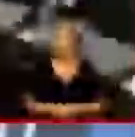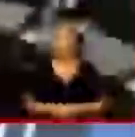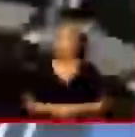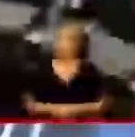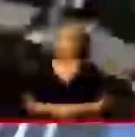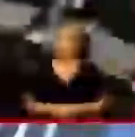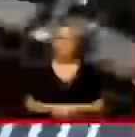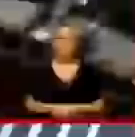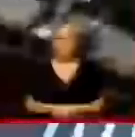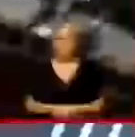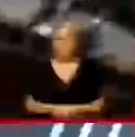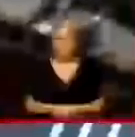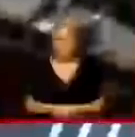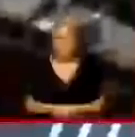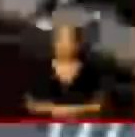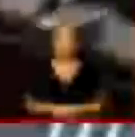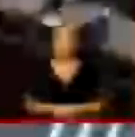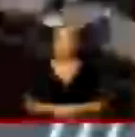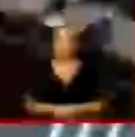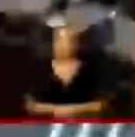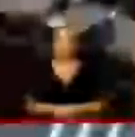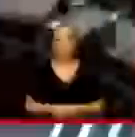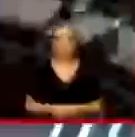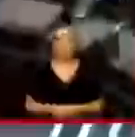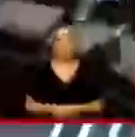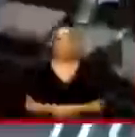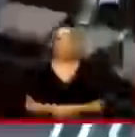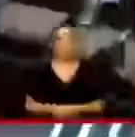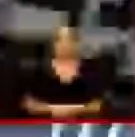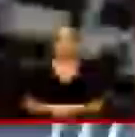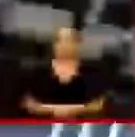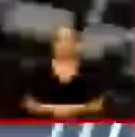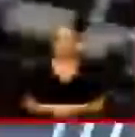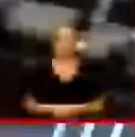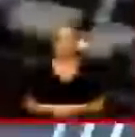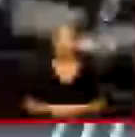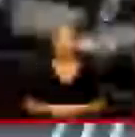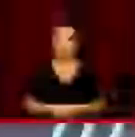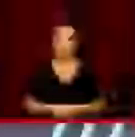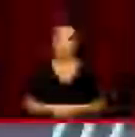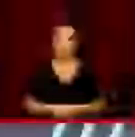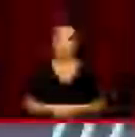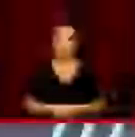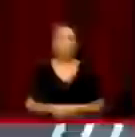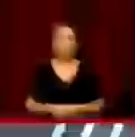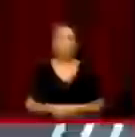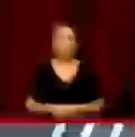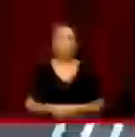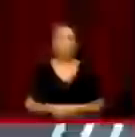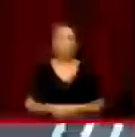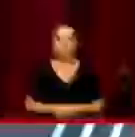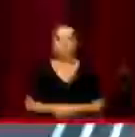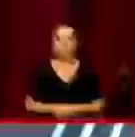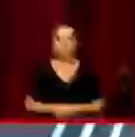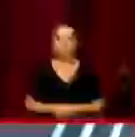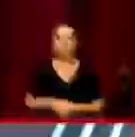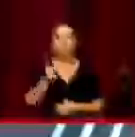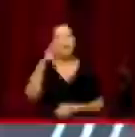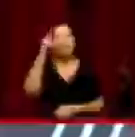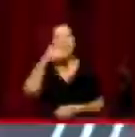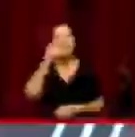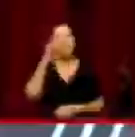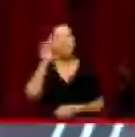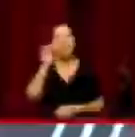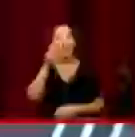PASO, digamos una plaza donde Máximo Kirchner convocó diciendo ahora sí vamos a reventar en serio la plaza, no lo que hizo el presidente después de la